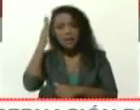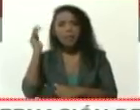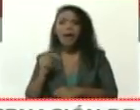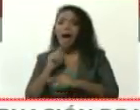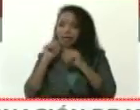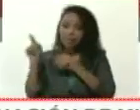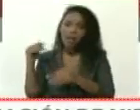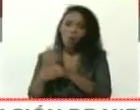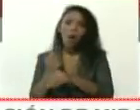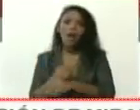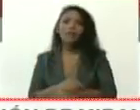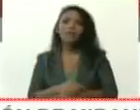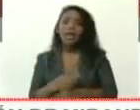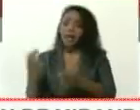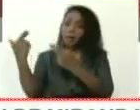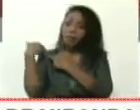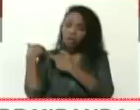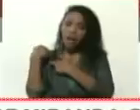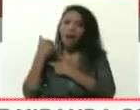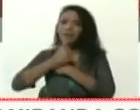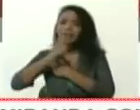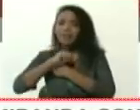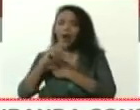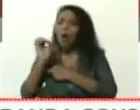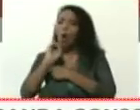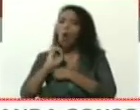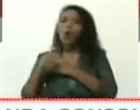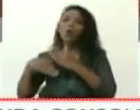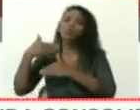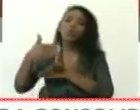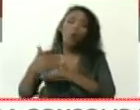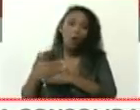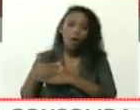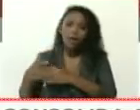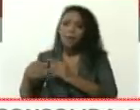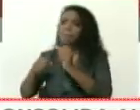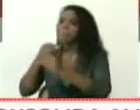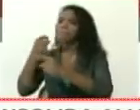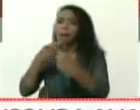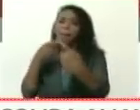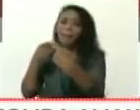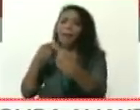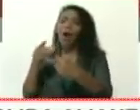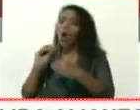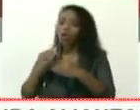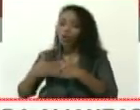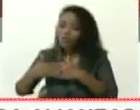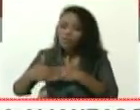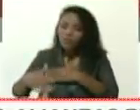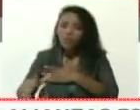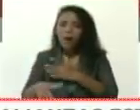Nos corresponderá a unos resistir, a otros estar en ofensiva, a otros acelerar la marcha, pero lo